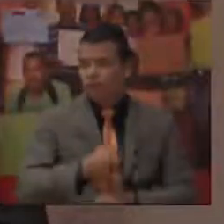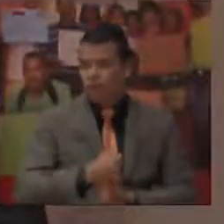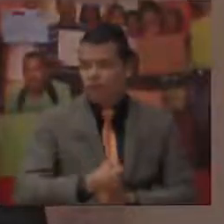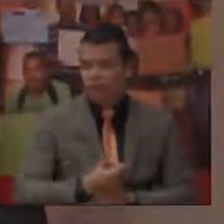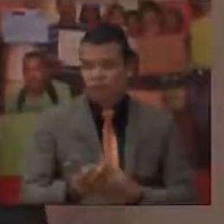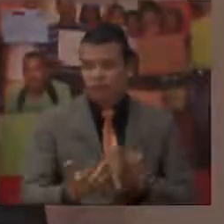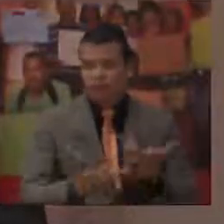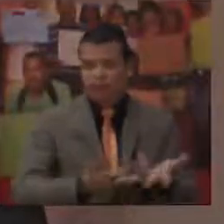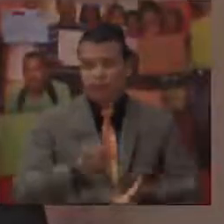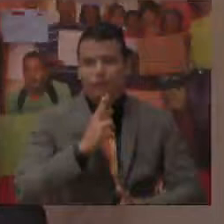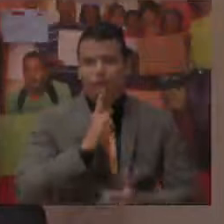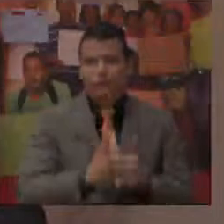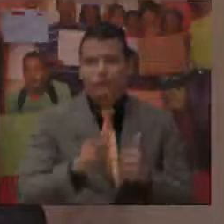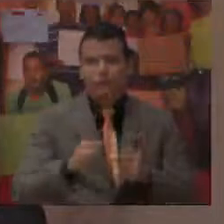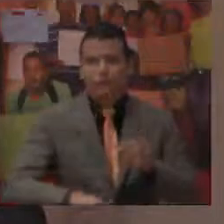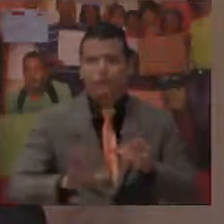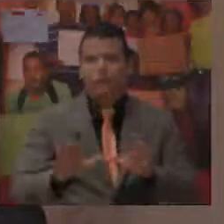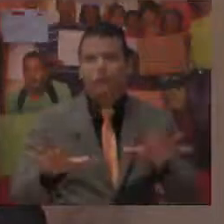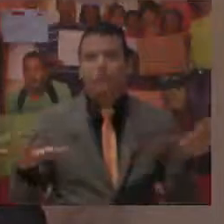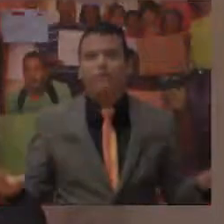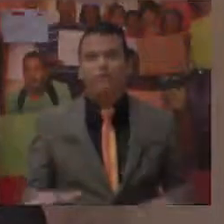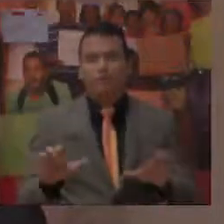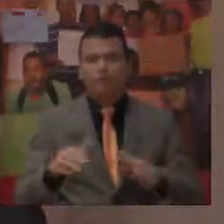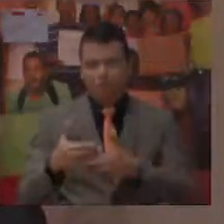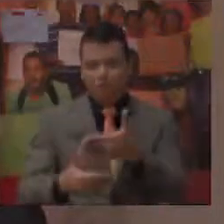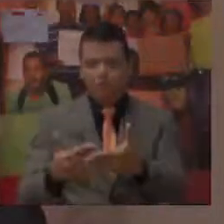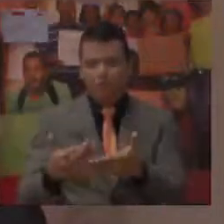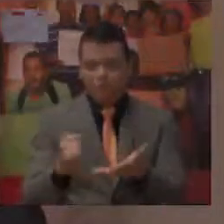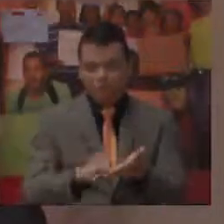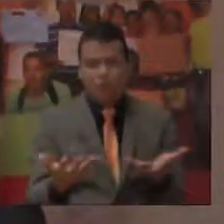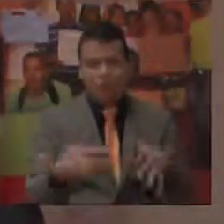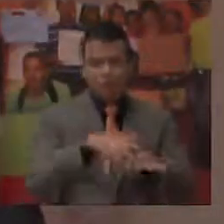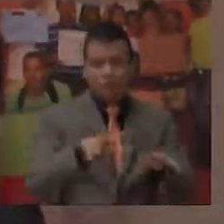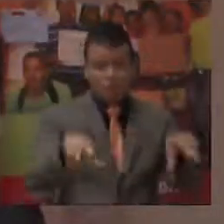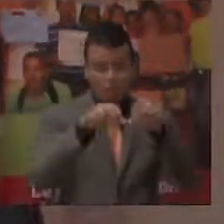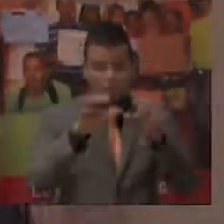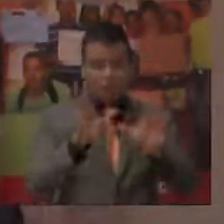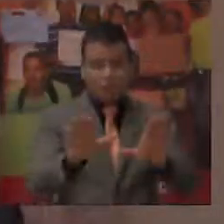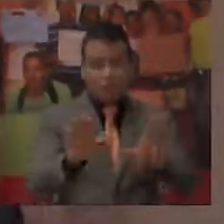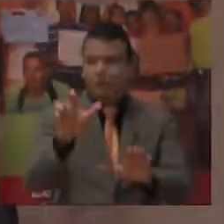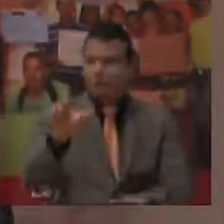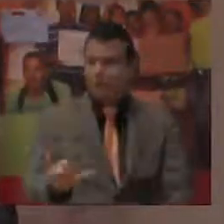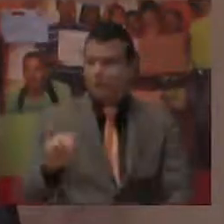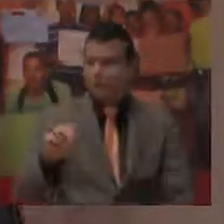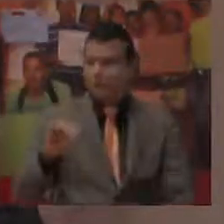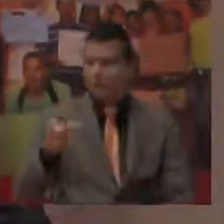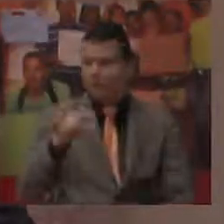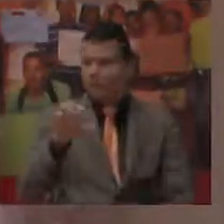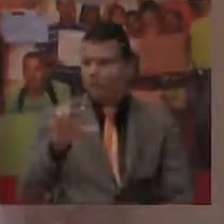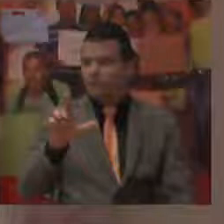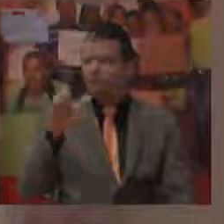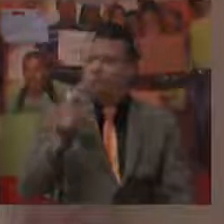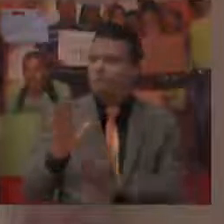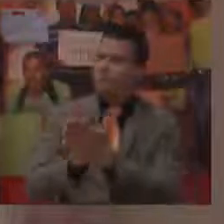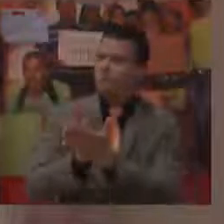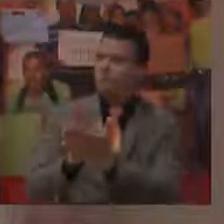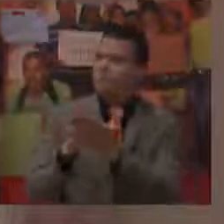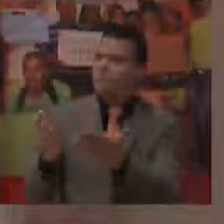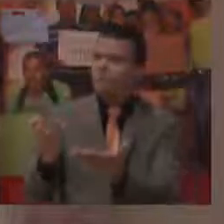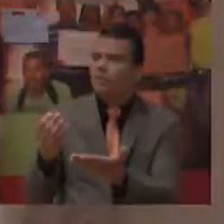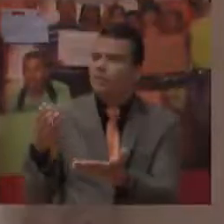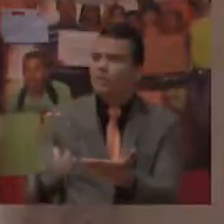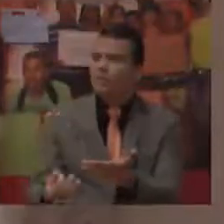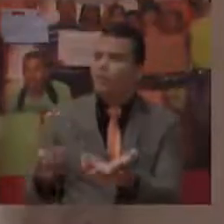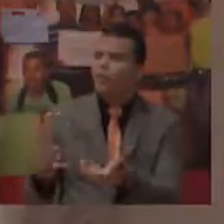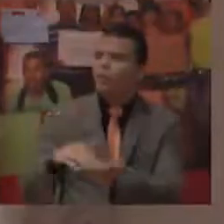desarrollar de una manera adecuada su proceso de reintegración. Miguel Antonio, cuéntenos en este orden su